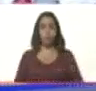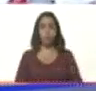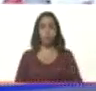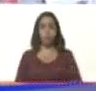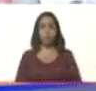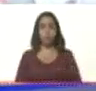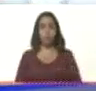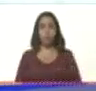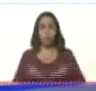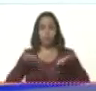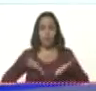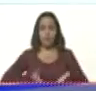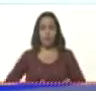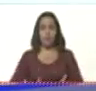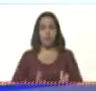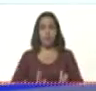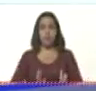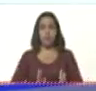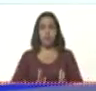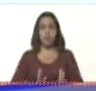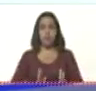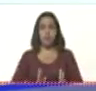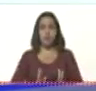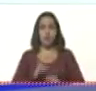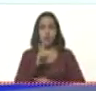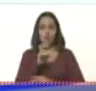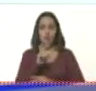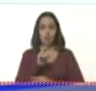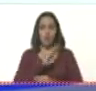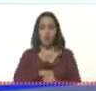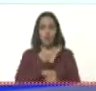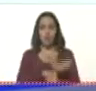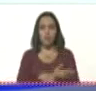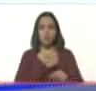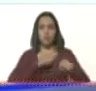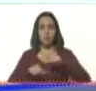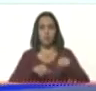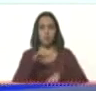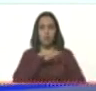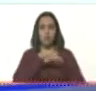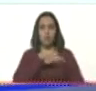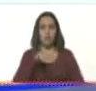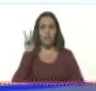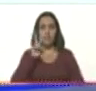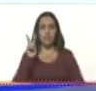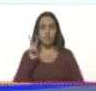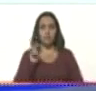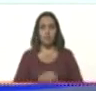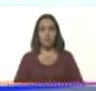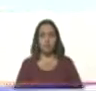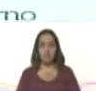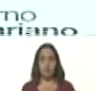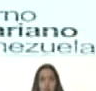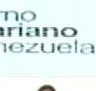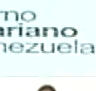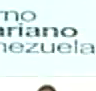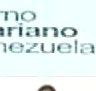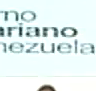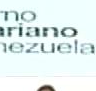que ha nacido un nuevo y poderoso movimiento social en Venezuela. Se trata del